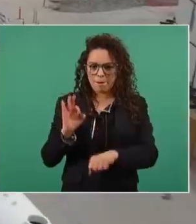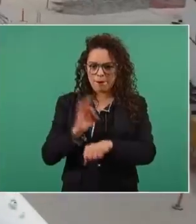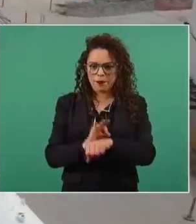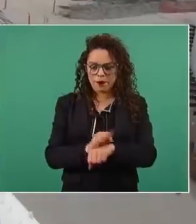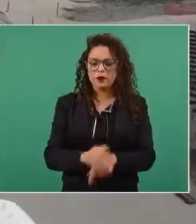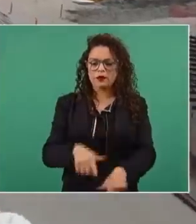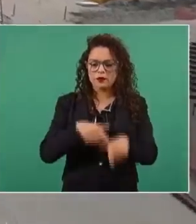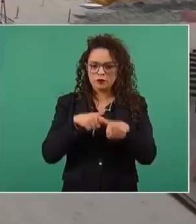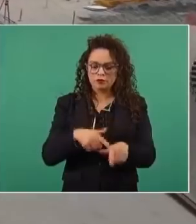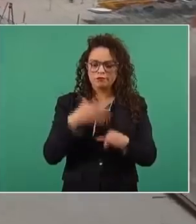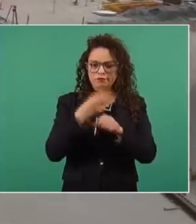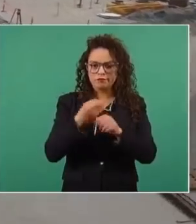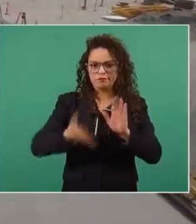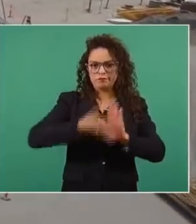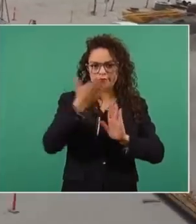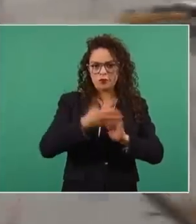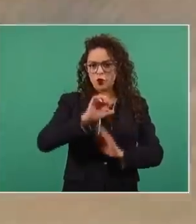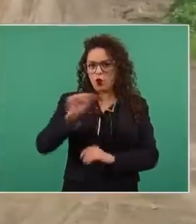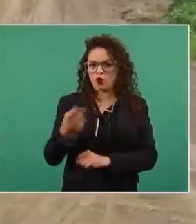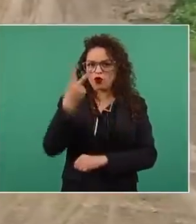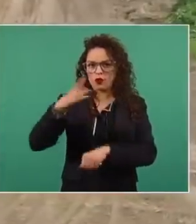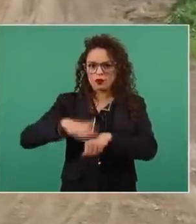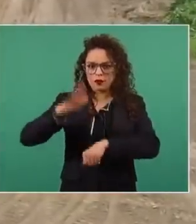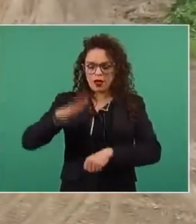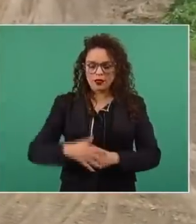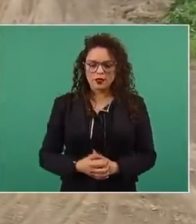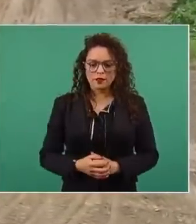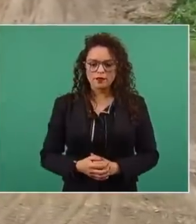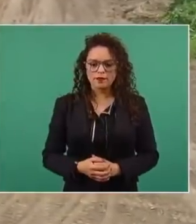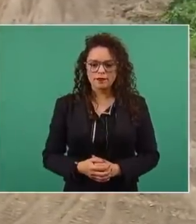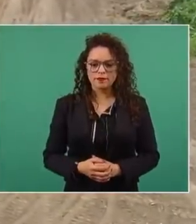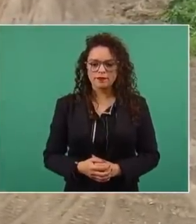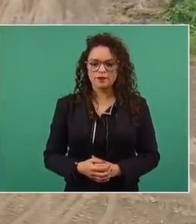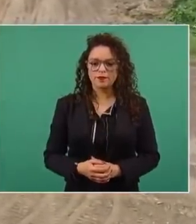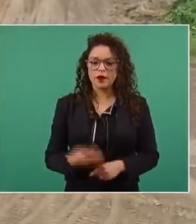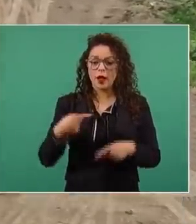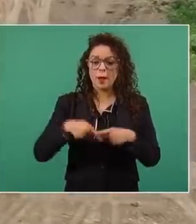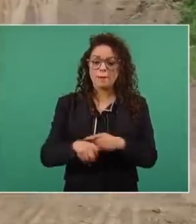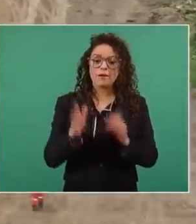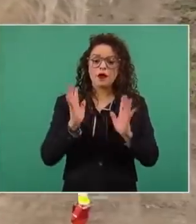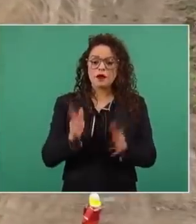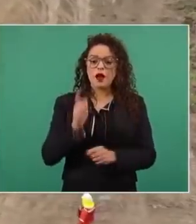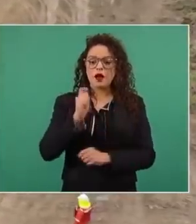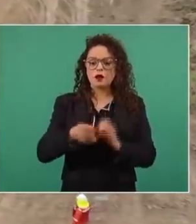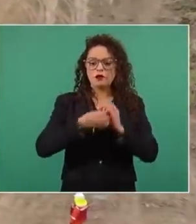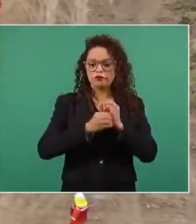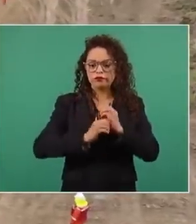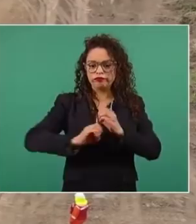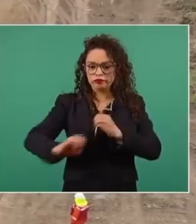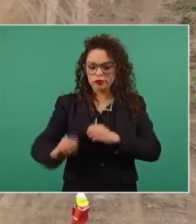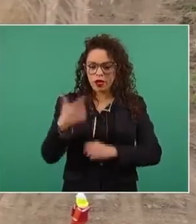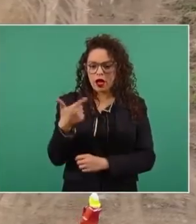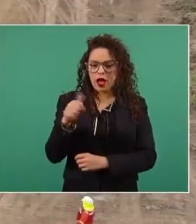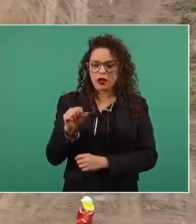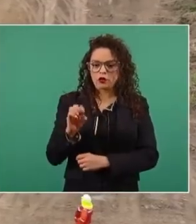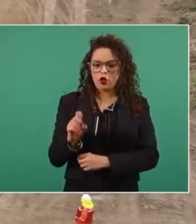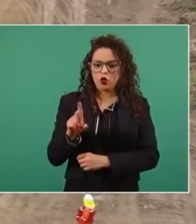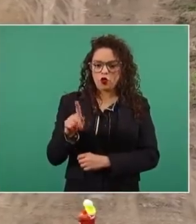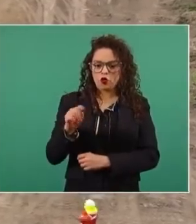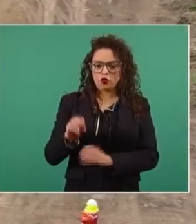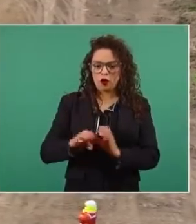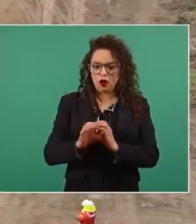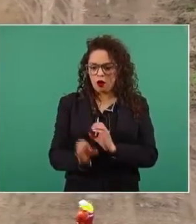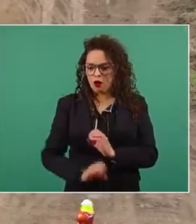se trabaja en armado de otros 2 adicionales. En los proyectos de integración se inició el tendido de tubería en gasoducto proveniente del complejo